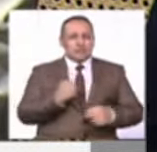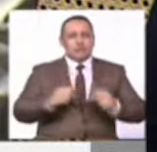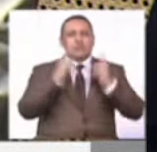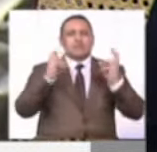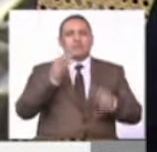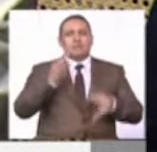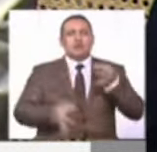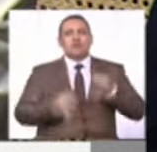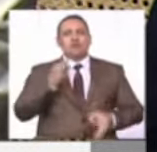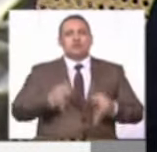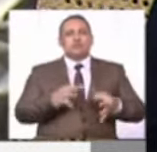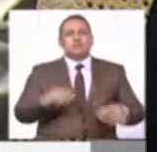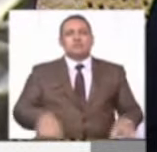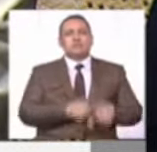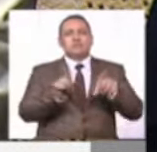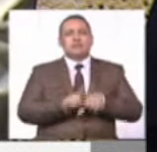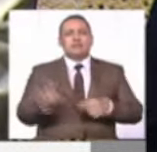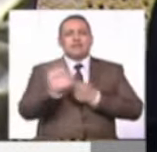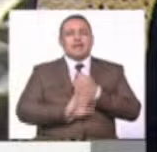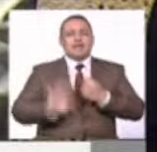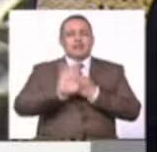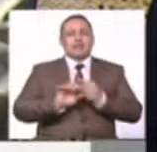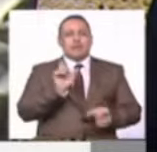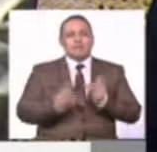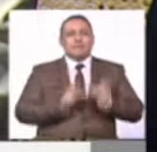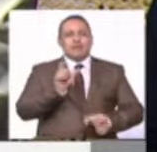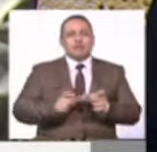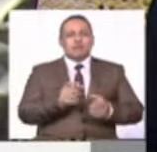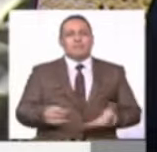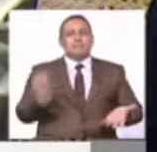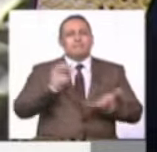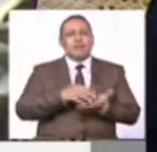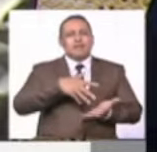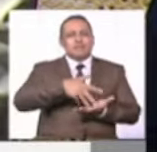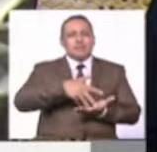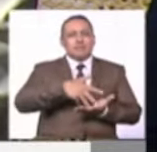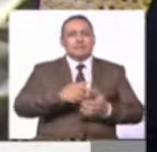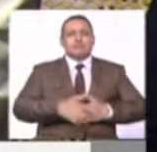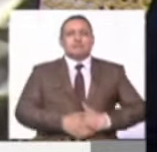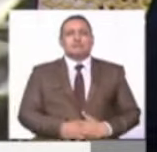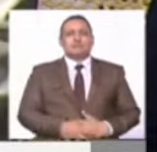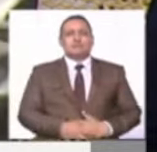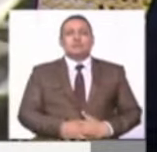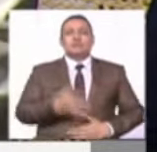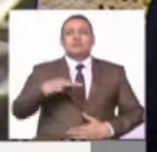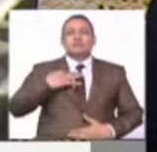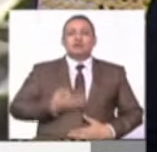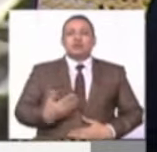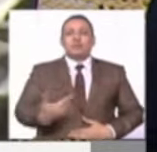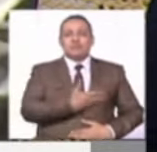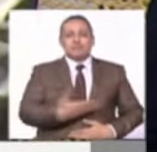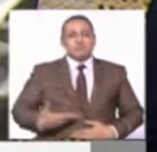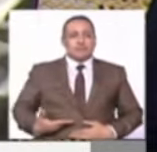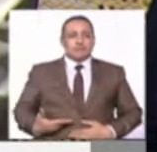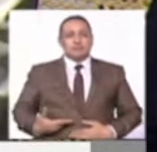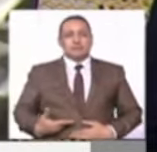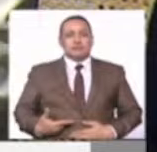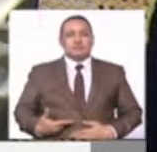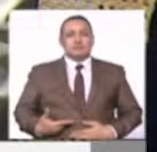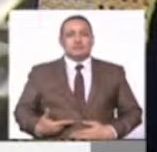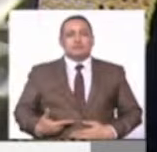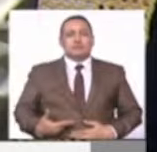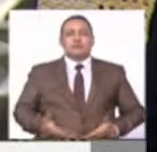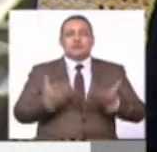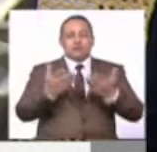justicia y de la defensa de las personas más vulnerables señor presidente